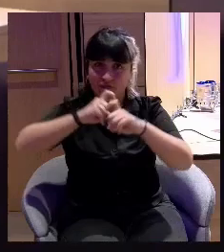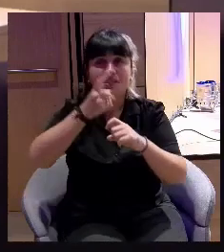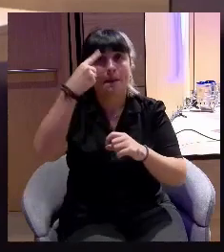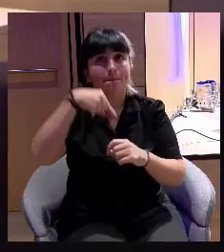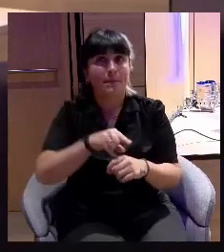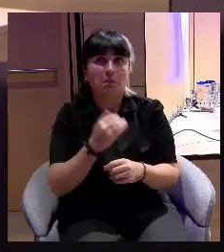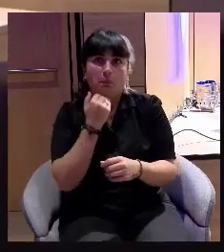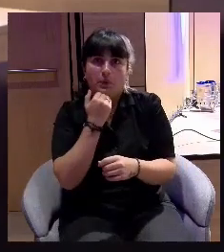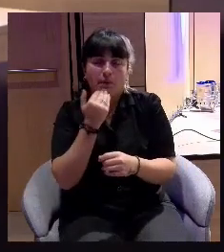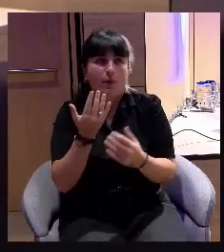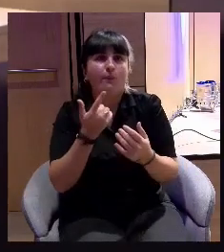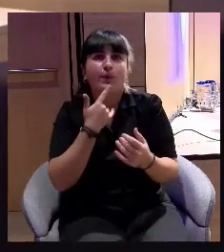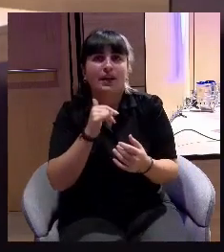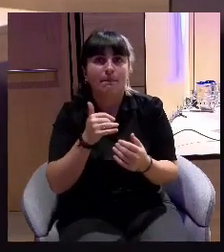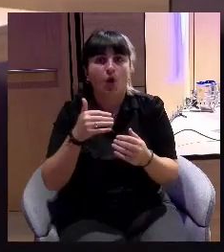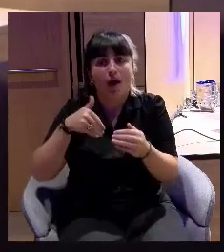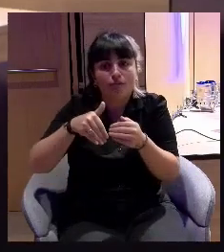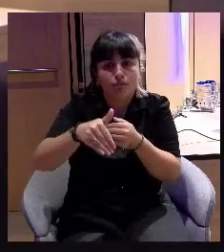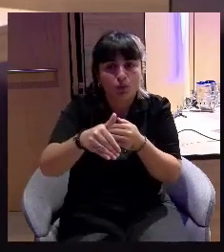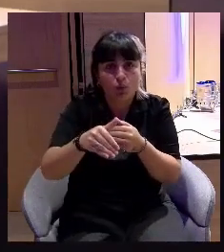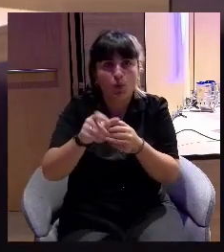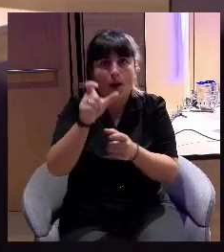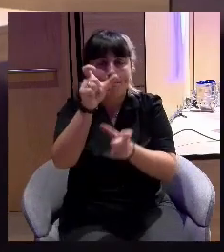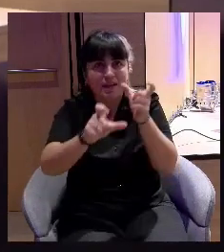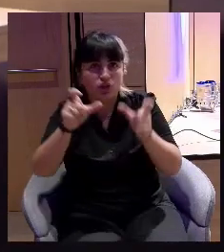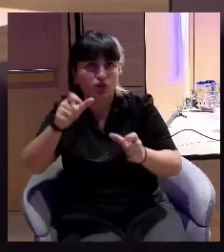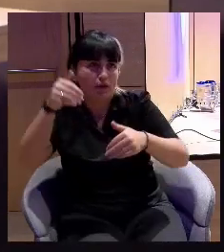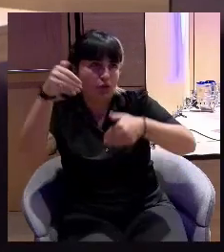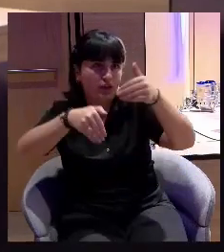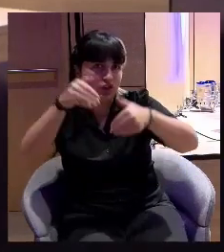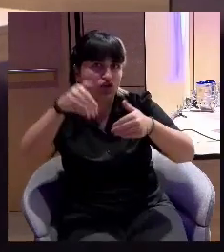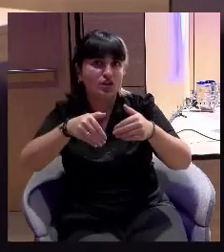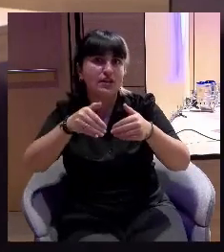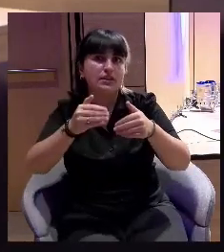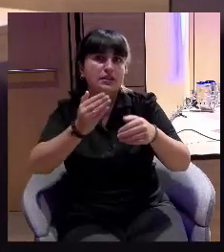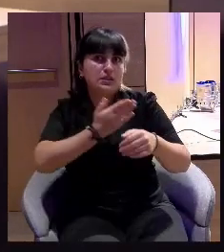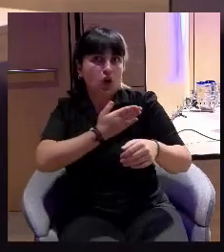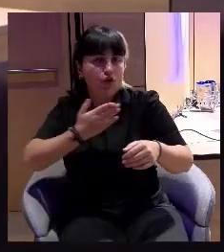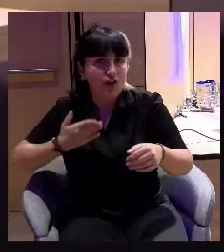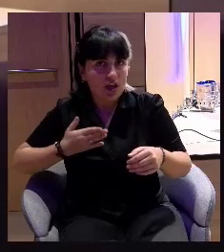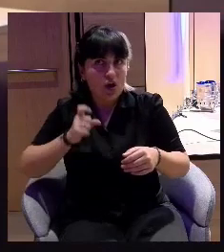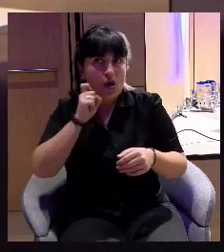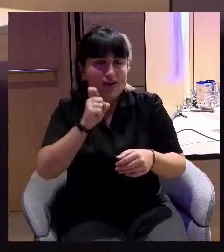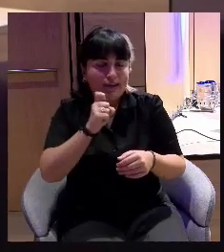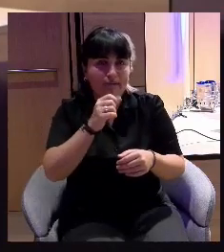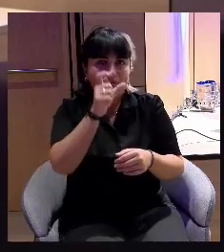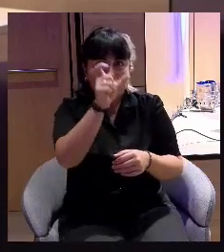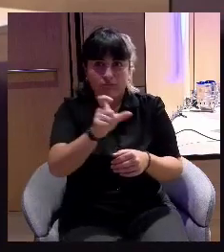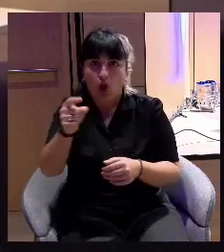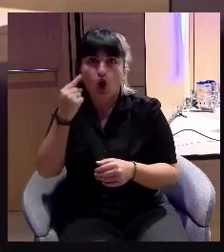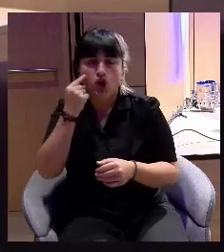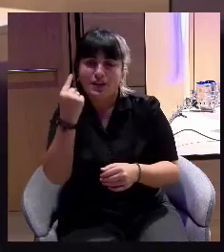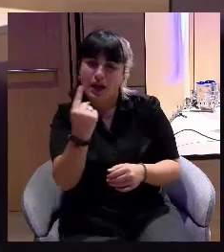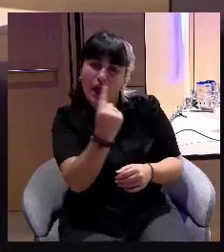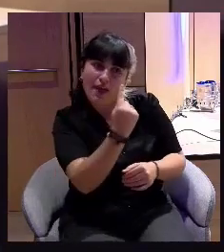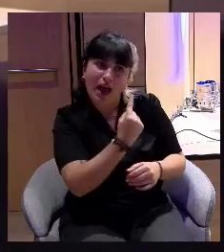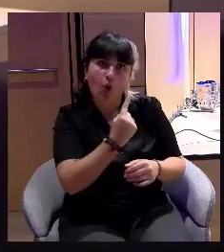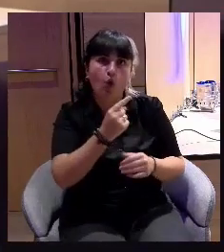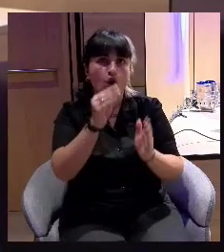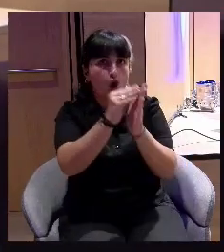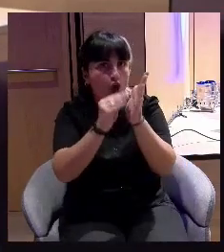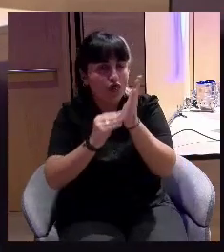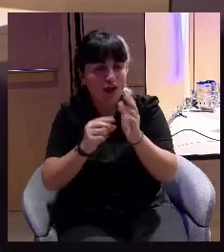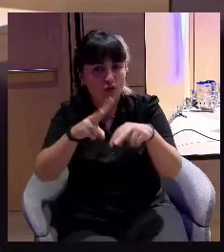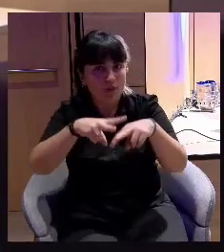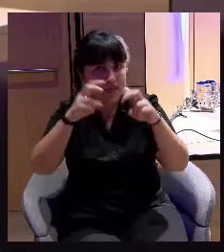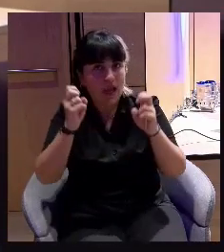no sabemos quién está invitado a la fiesta. Y los aprendizajes, o como valor añadido, los aprendizajes que sí que están sucediendo, lo que nos comentaba Isa, pero